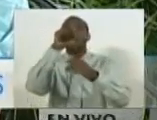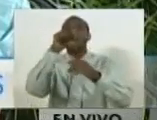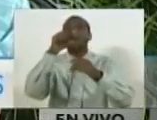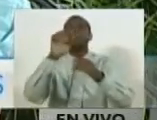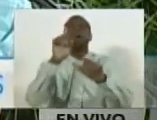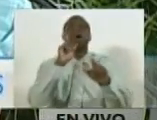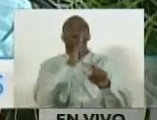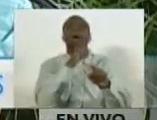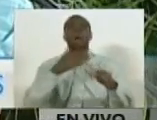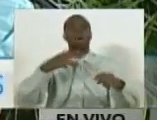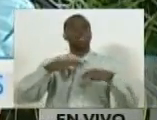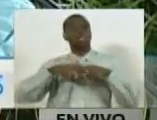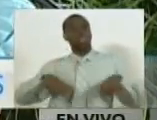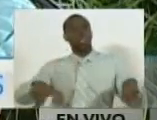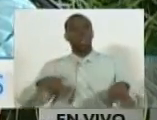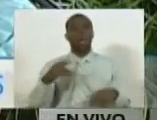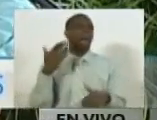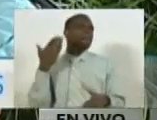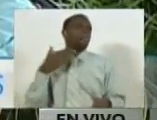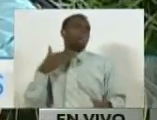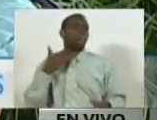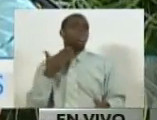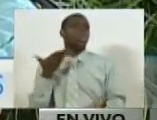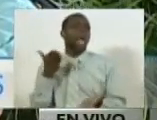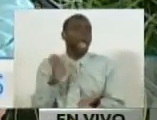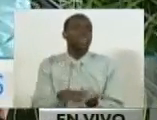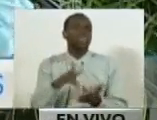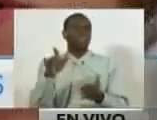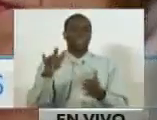X en violencia, muerte y pornografía?